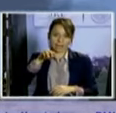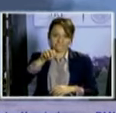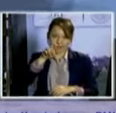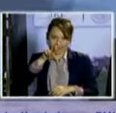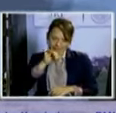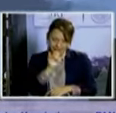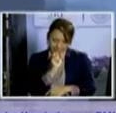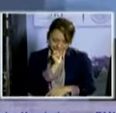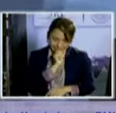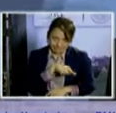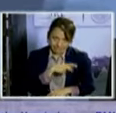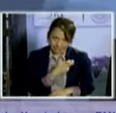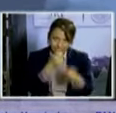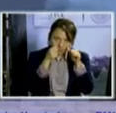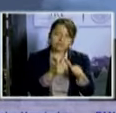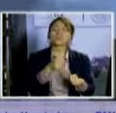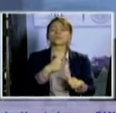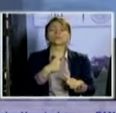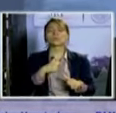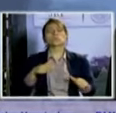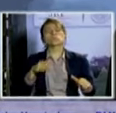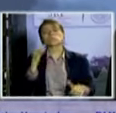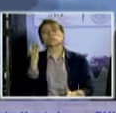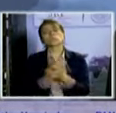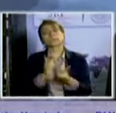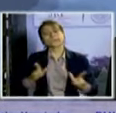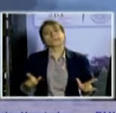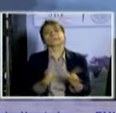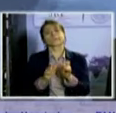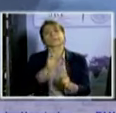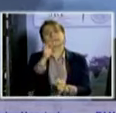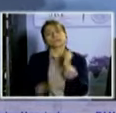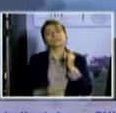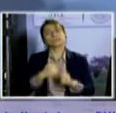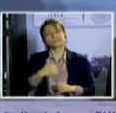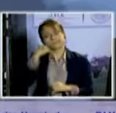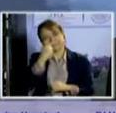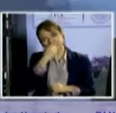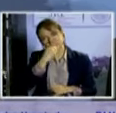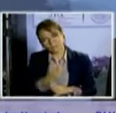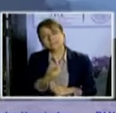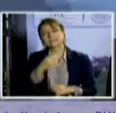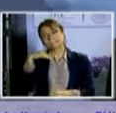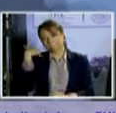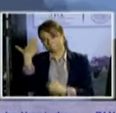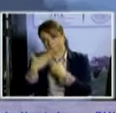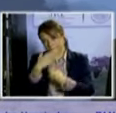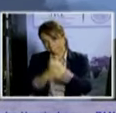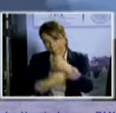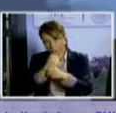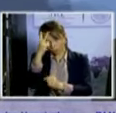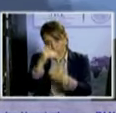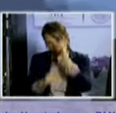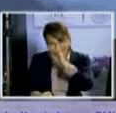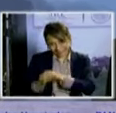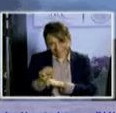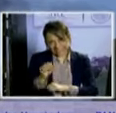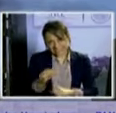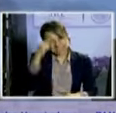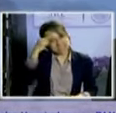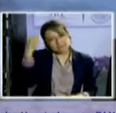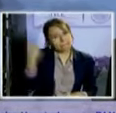última conclusión sobre lo que se comentaba, sobre a qué vamos al 2016. Se comentaba que la intención de México es